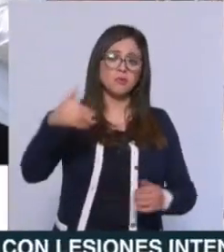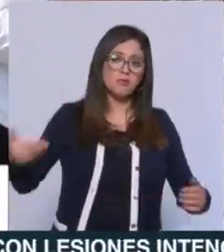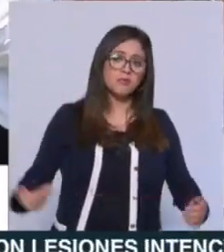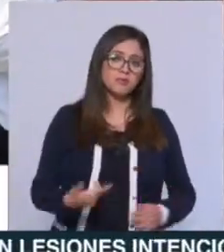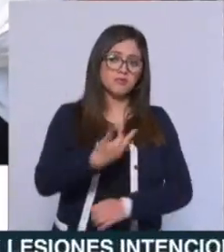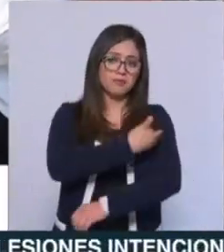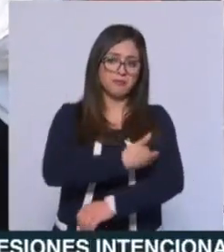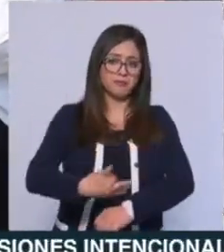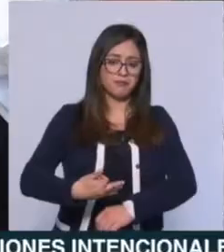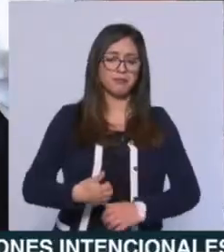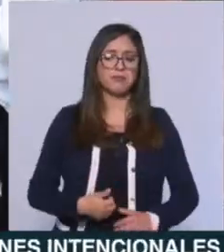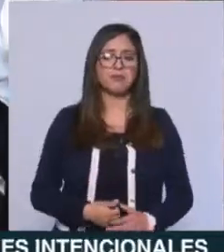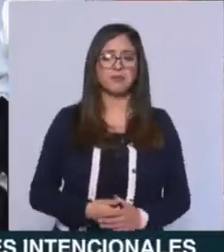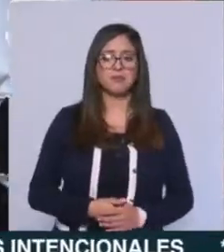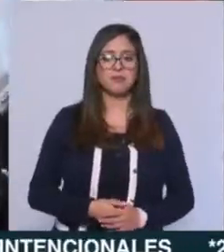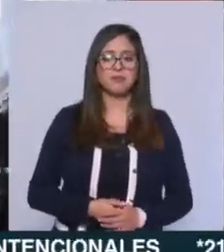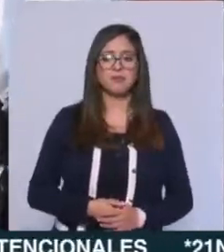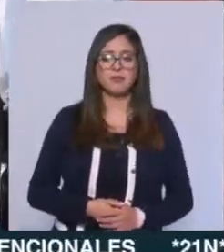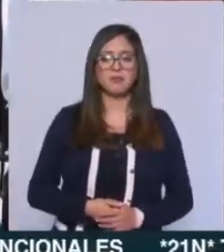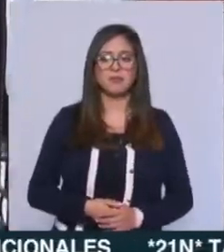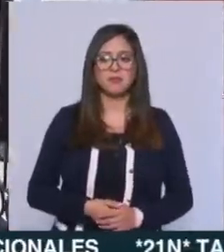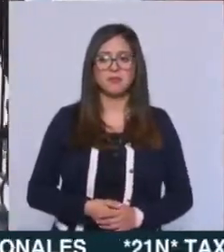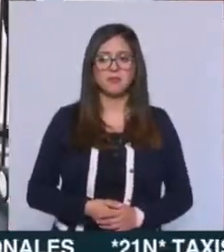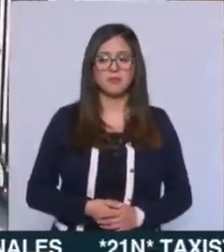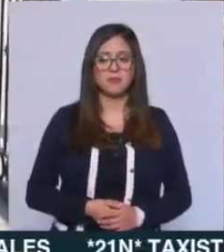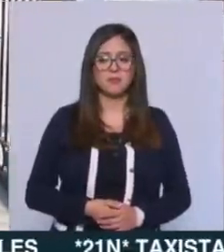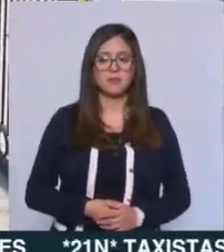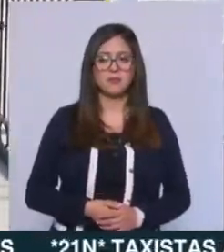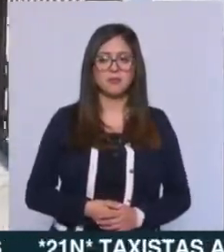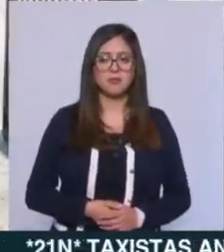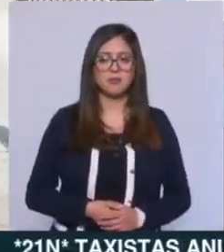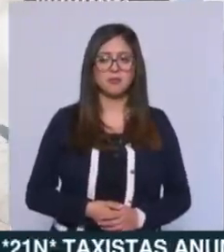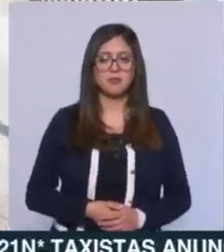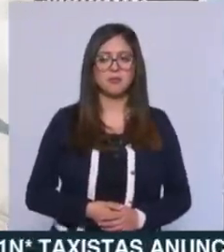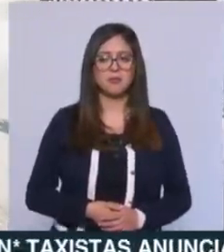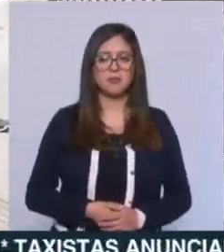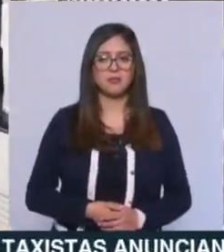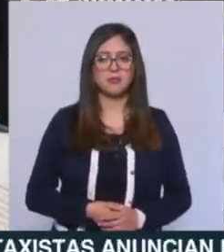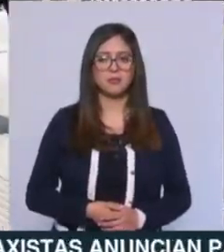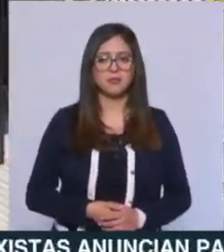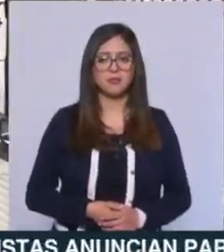Con imágenes de Manuel Hernández, Iraíz Morquecho, 21 Noticias.